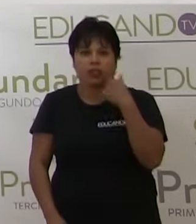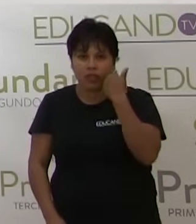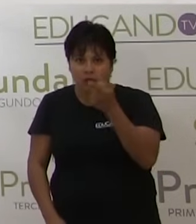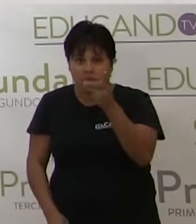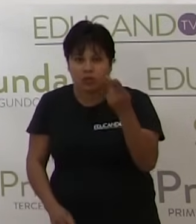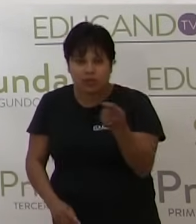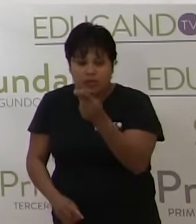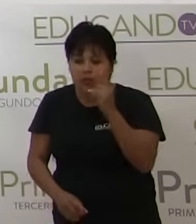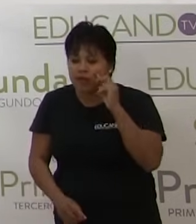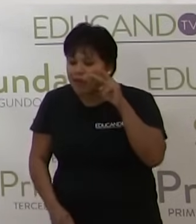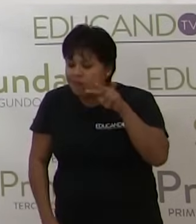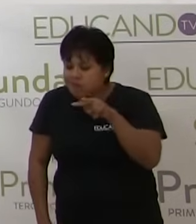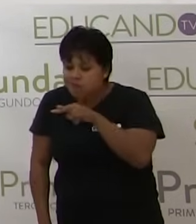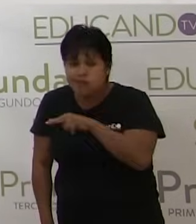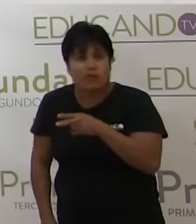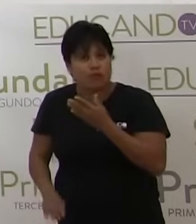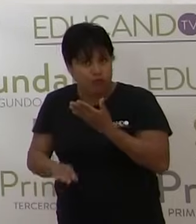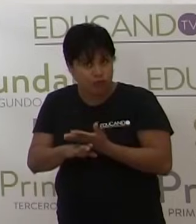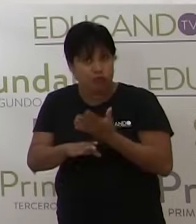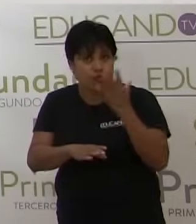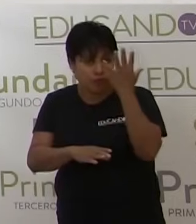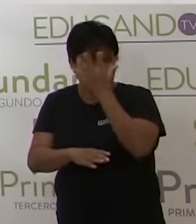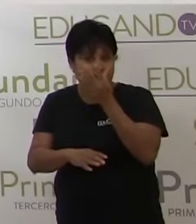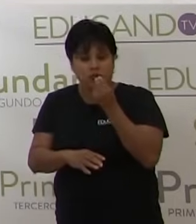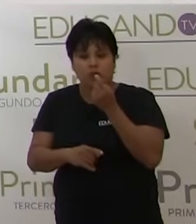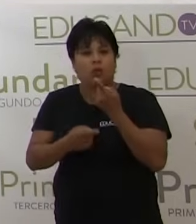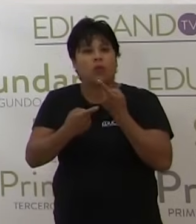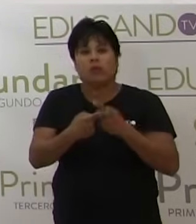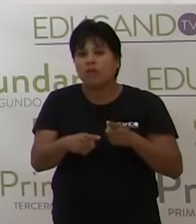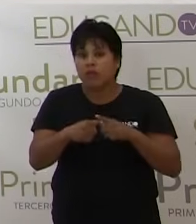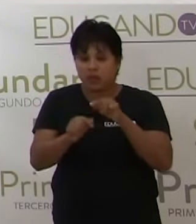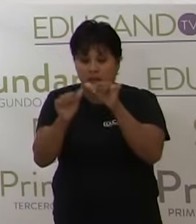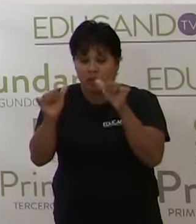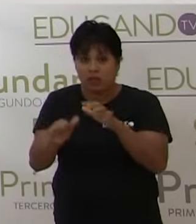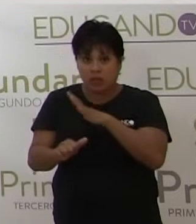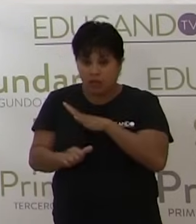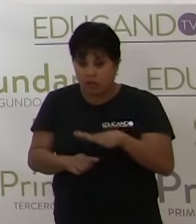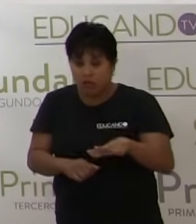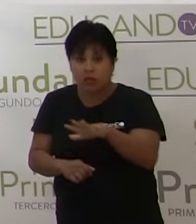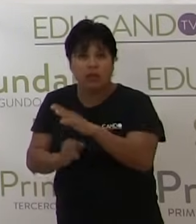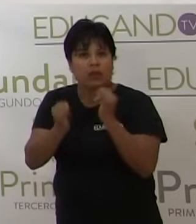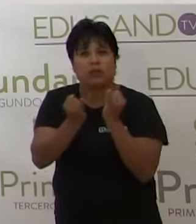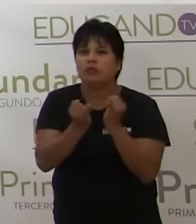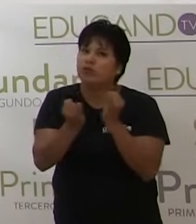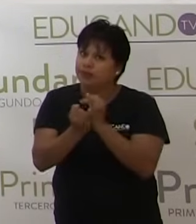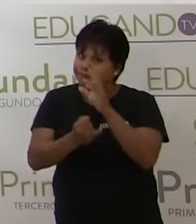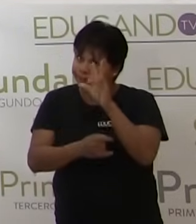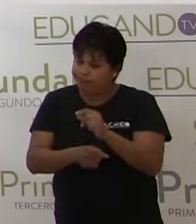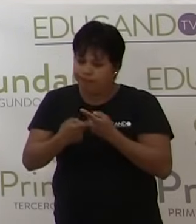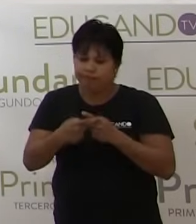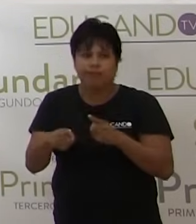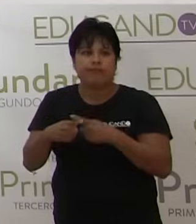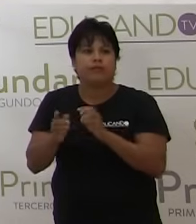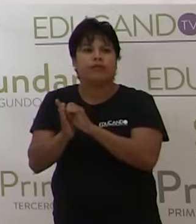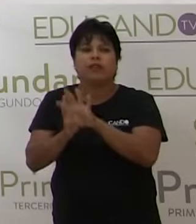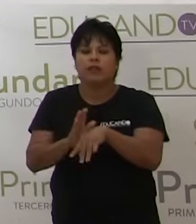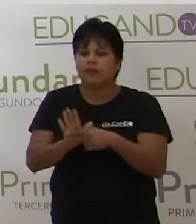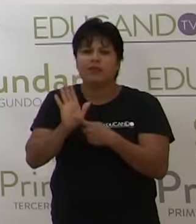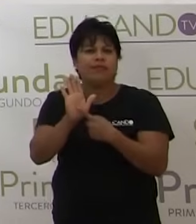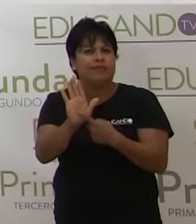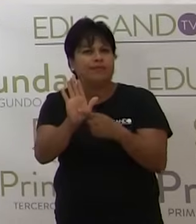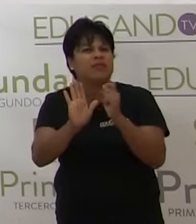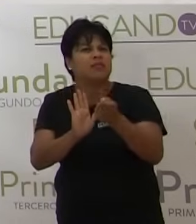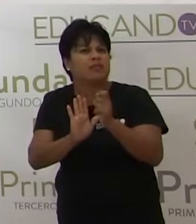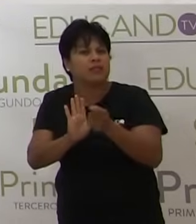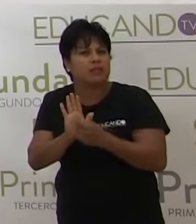observes algo muy curioso no todas las artesanías que hacen ahí son igual por ejemplo esta Qué forma